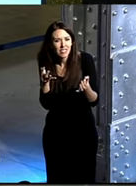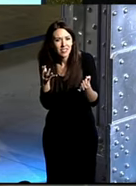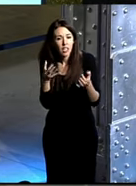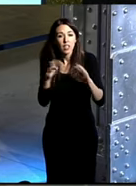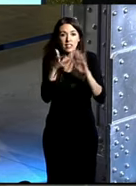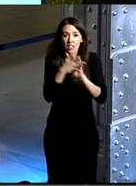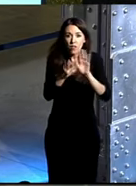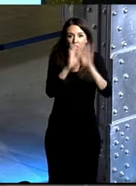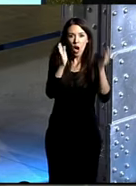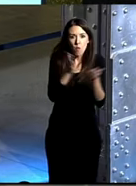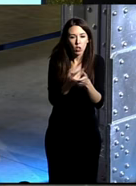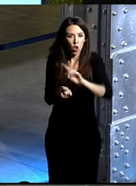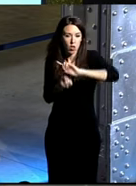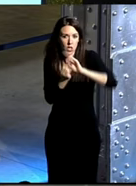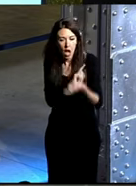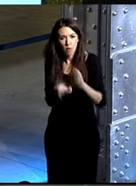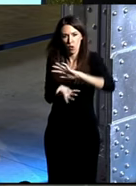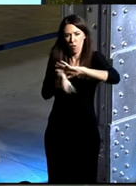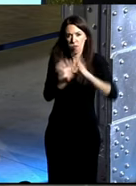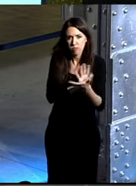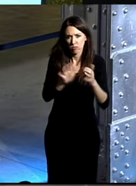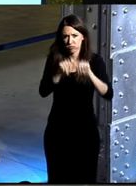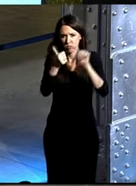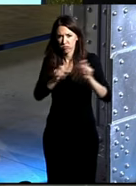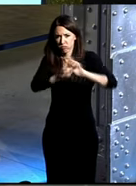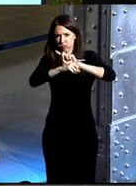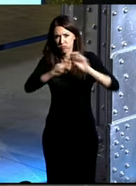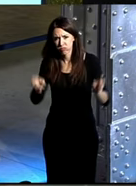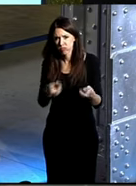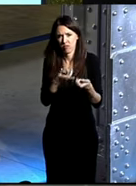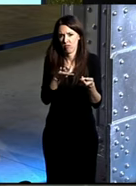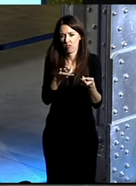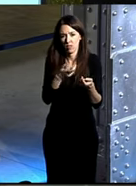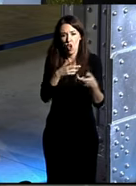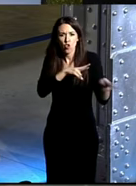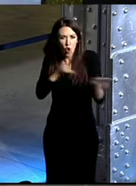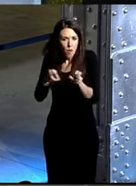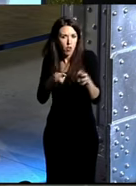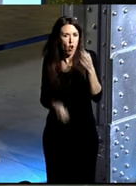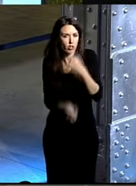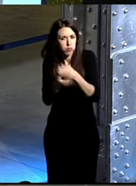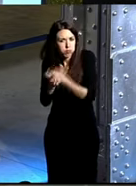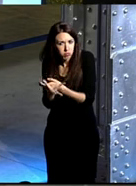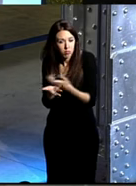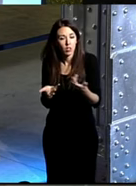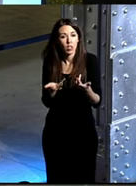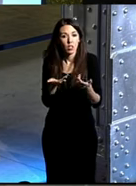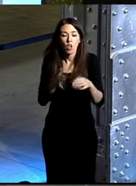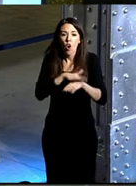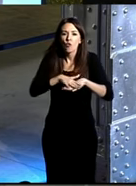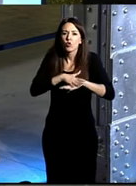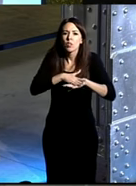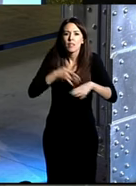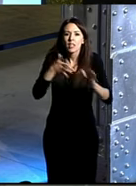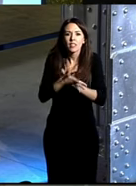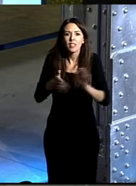ver con cambios, con transformaciones, con metamorfosis, con disrupciones, con innovaciones. Y fundamentalmente quiere decir que vivimos